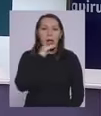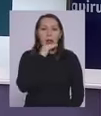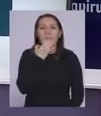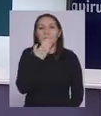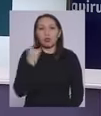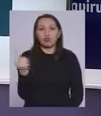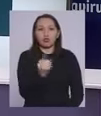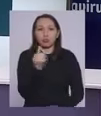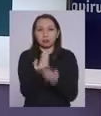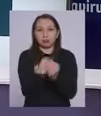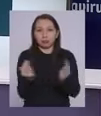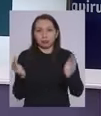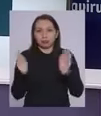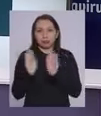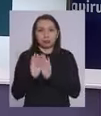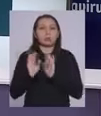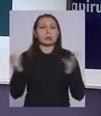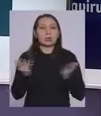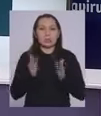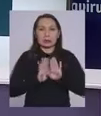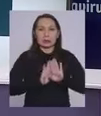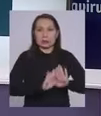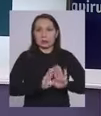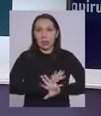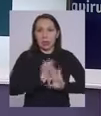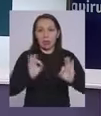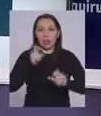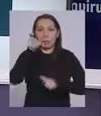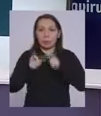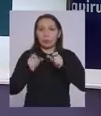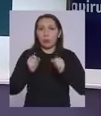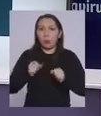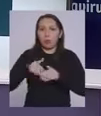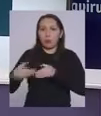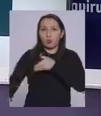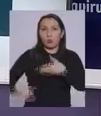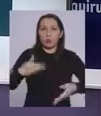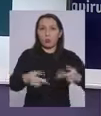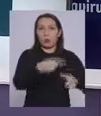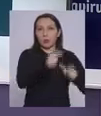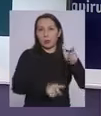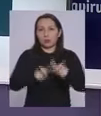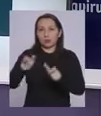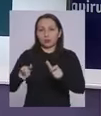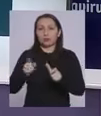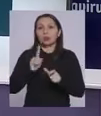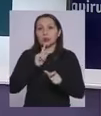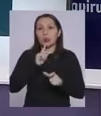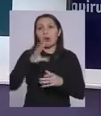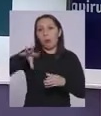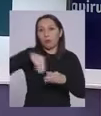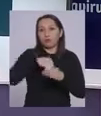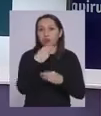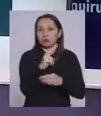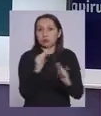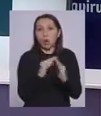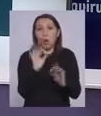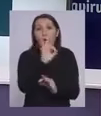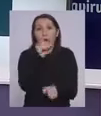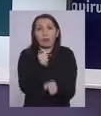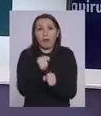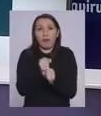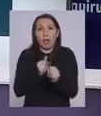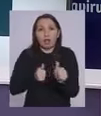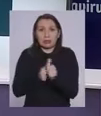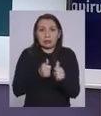inmediatamente el aislamiento para prevenir que esa persona contagie a otras personas que vienen en su hogar o que trabajan con